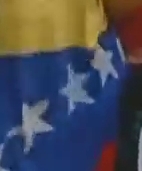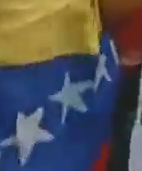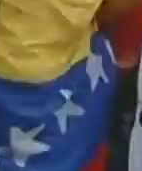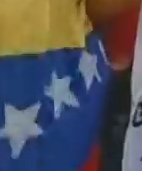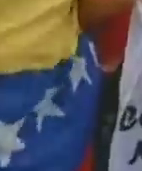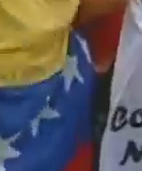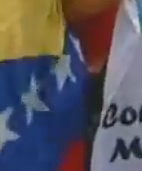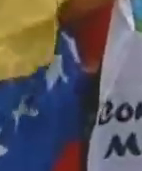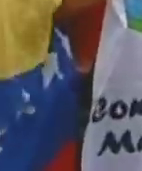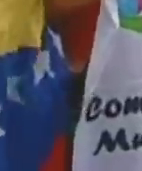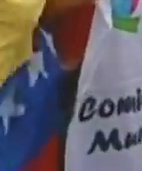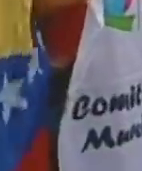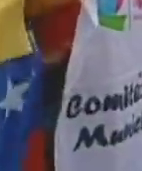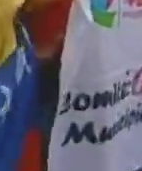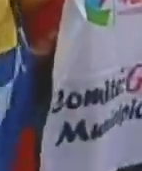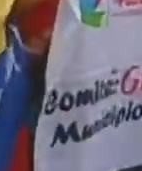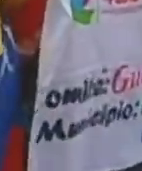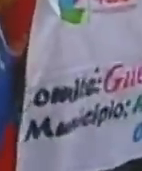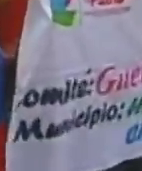Maduro Moros.